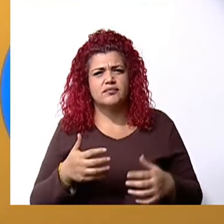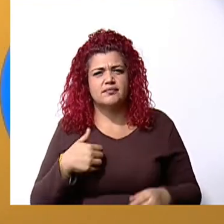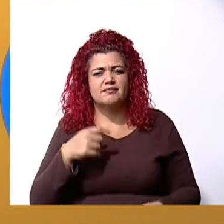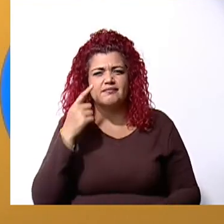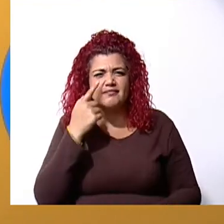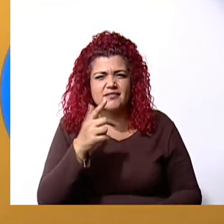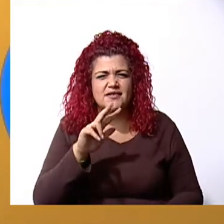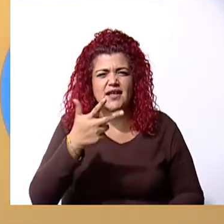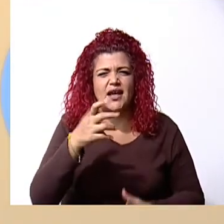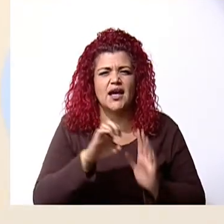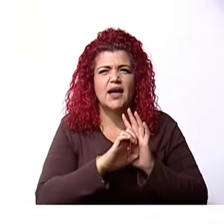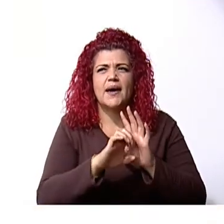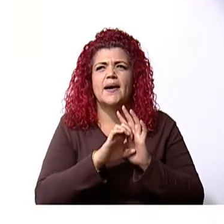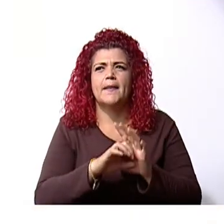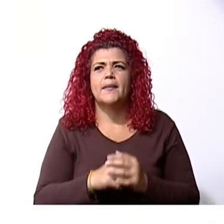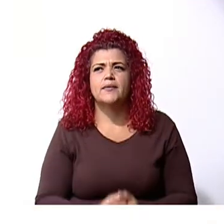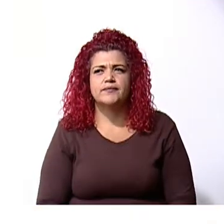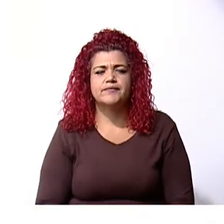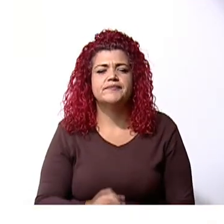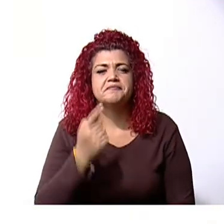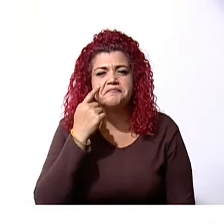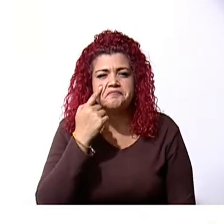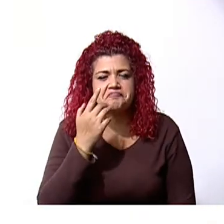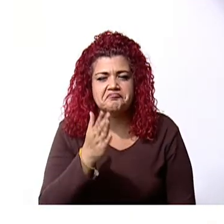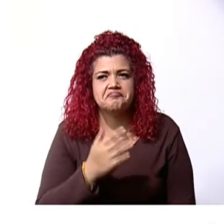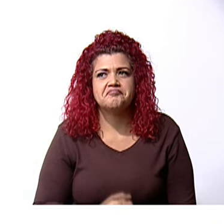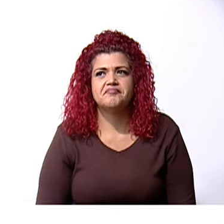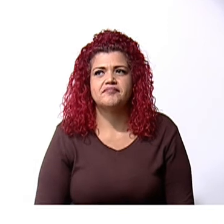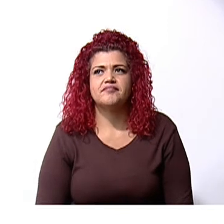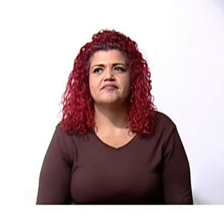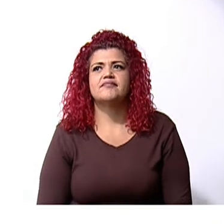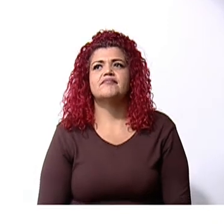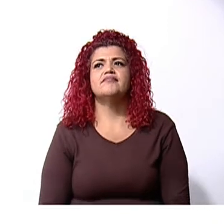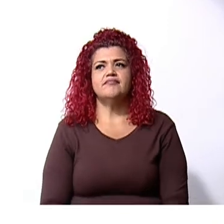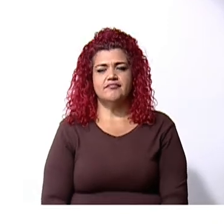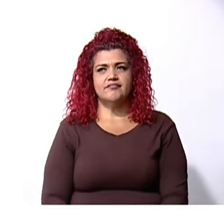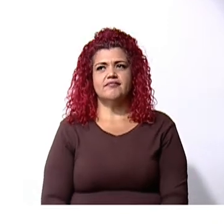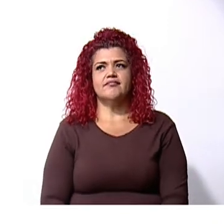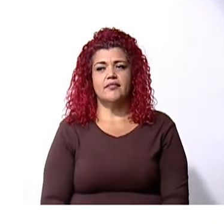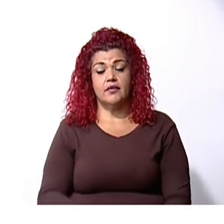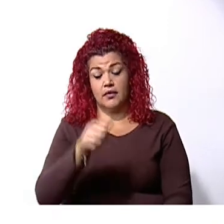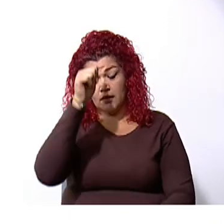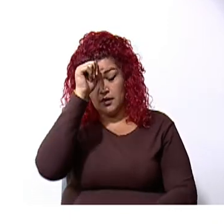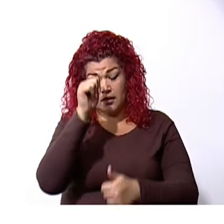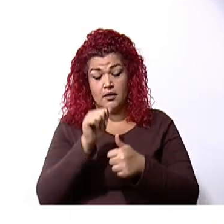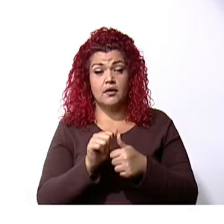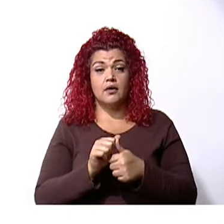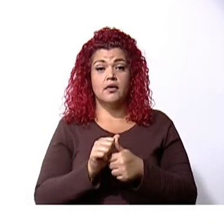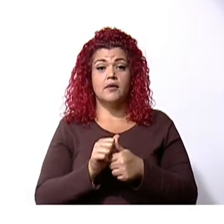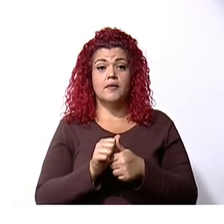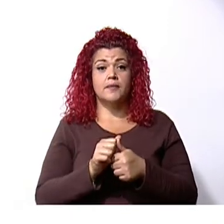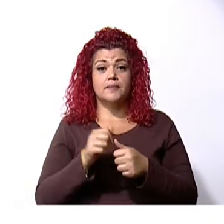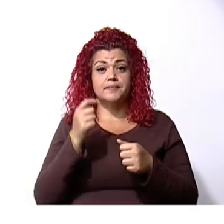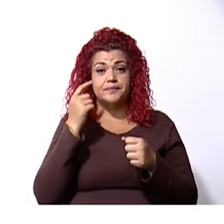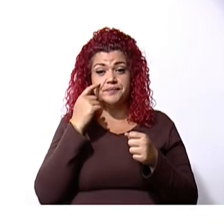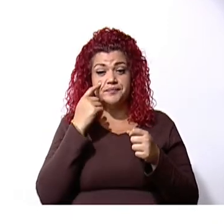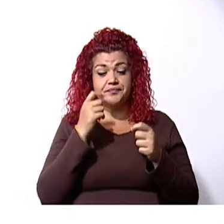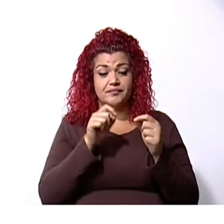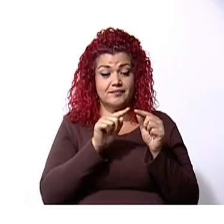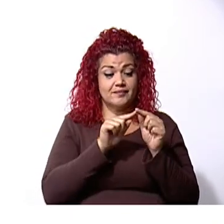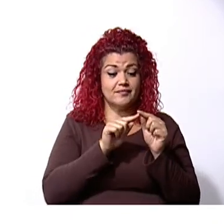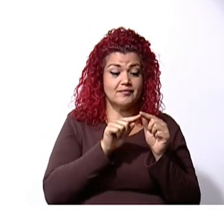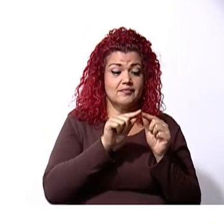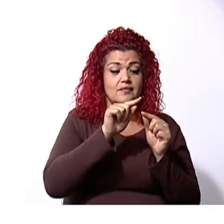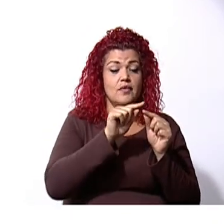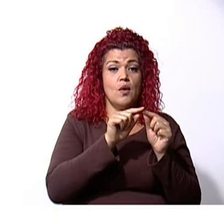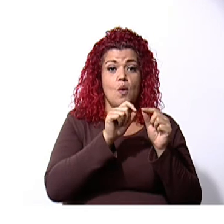tercer ejemplo. A ver, ahí está. Ok, recordemos que el perímetro de un